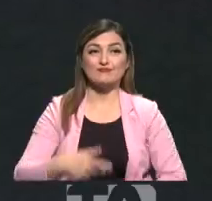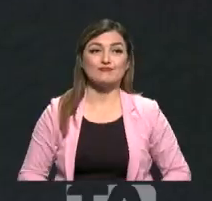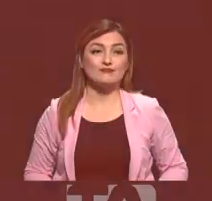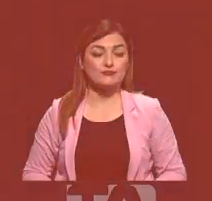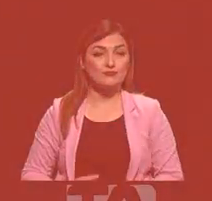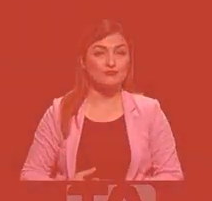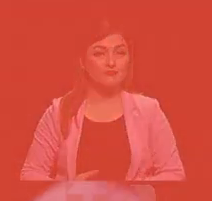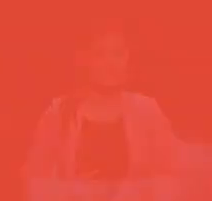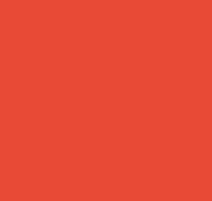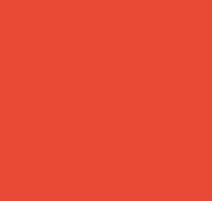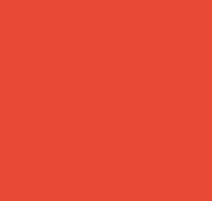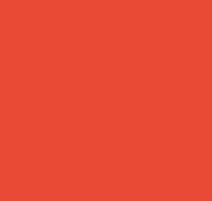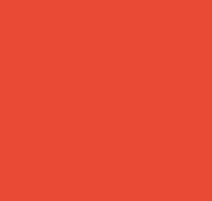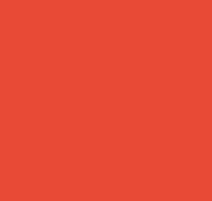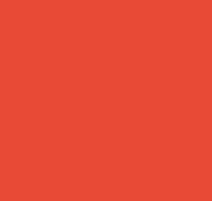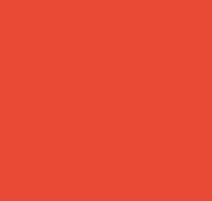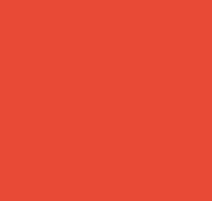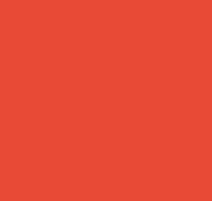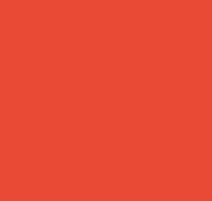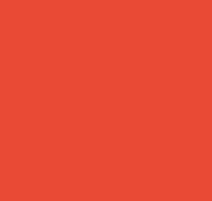24 horas